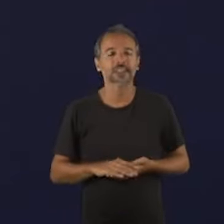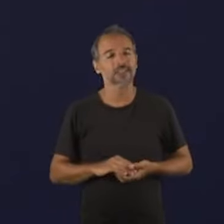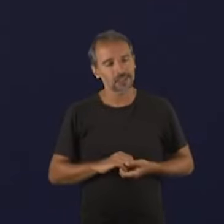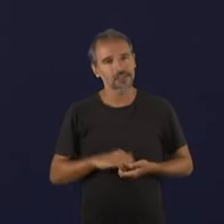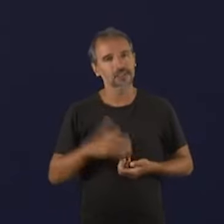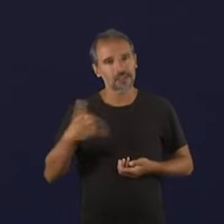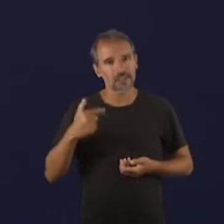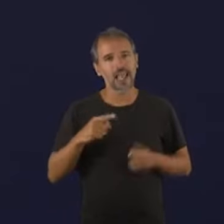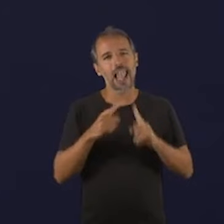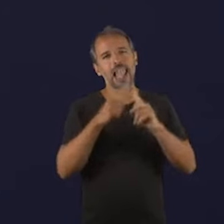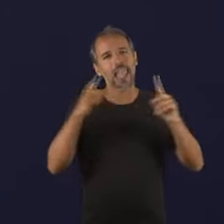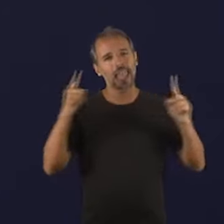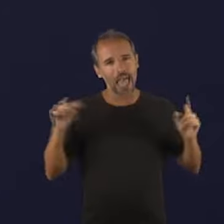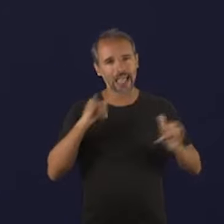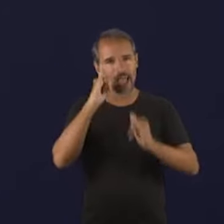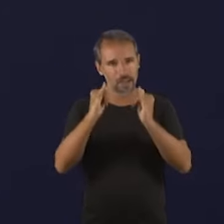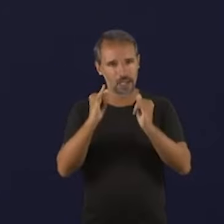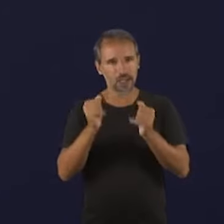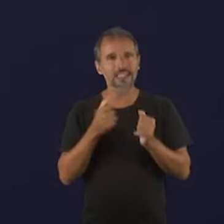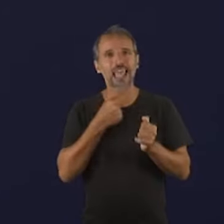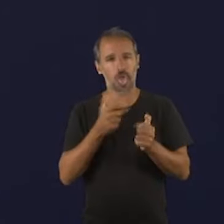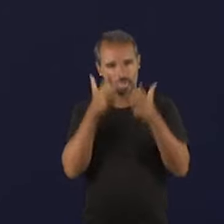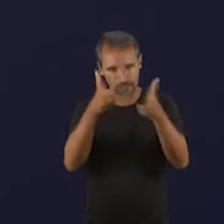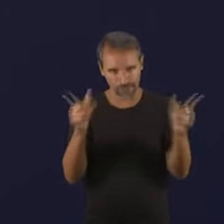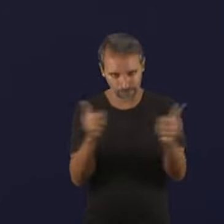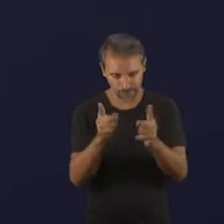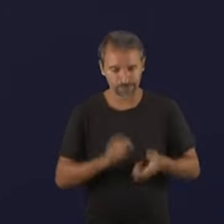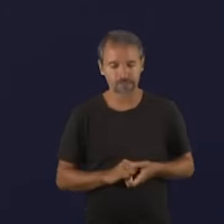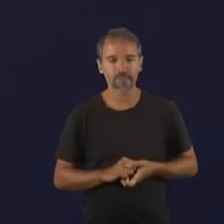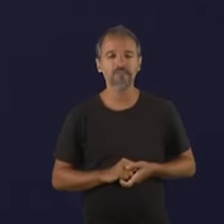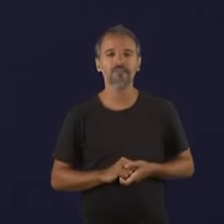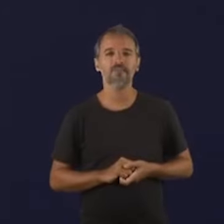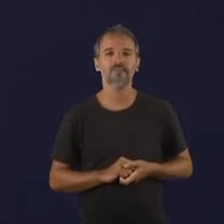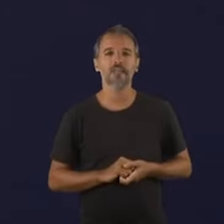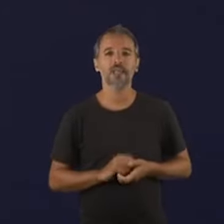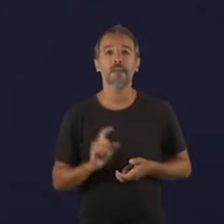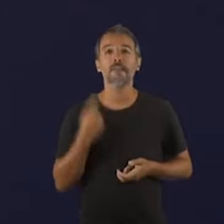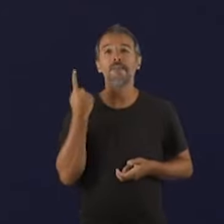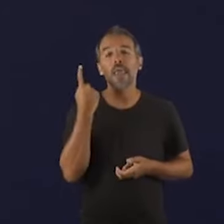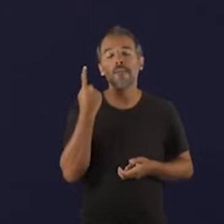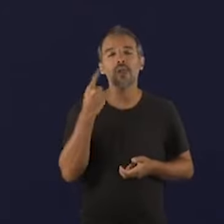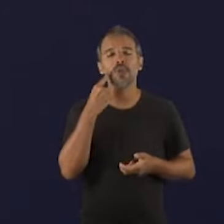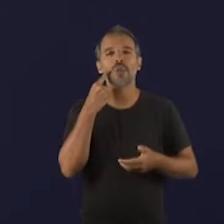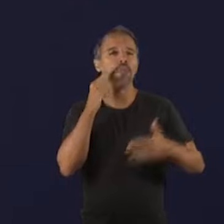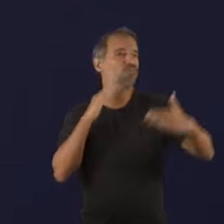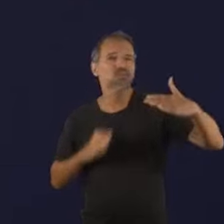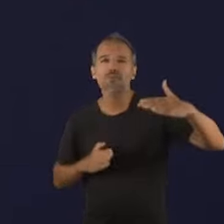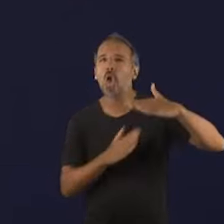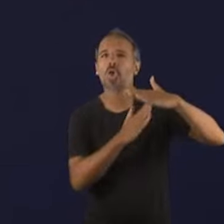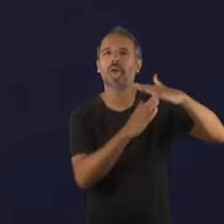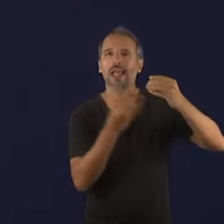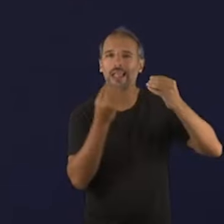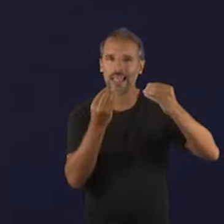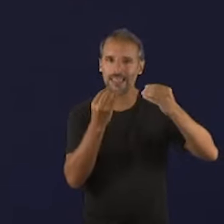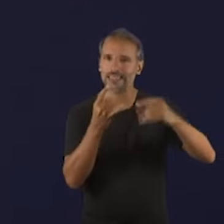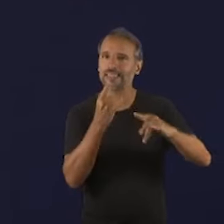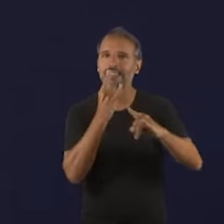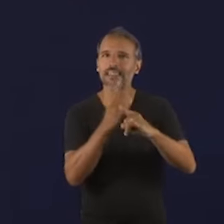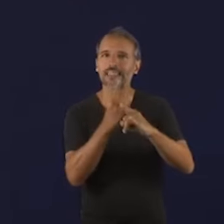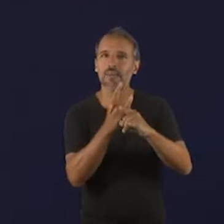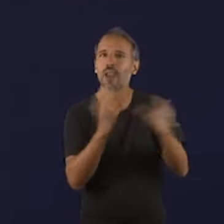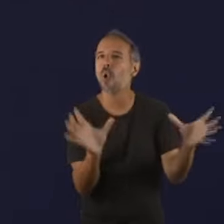explicación que voy a intentar dártela primero e nuestra prioridad siempre es van a ser por supuesto